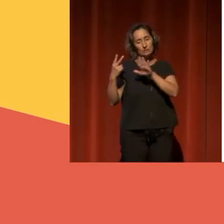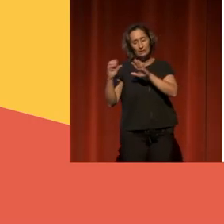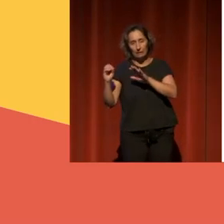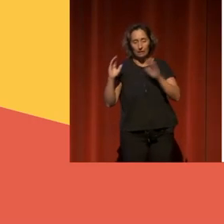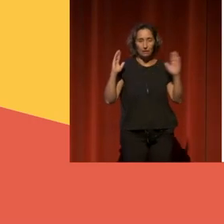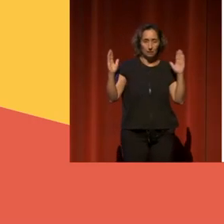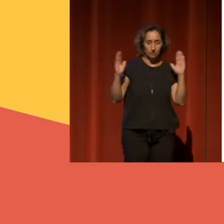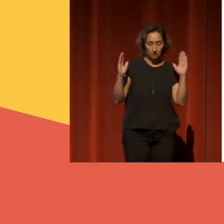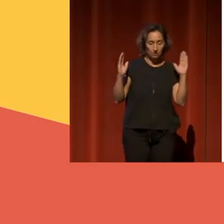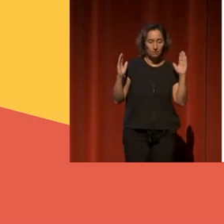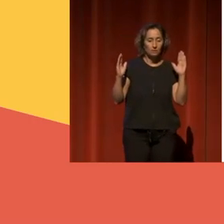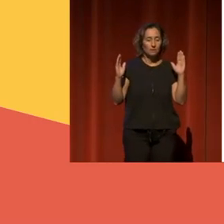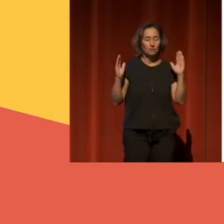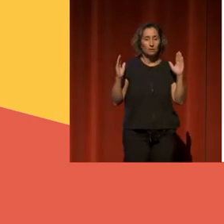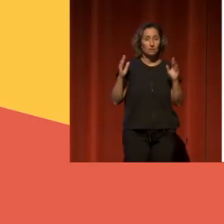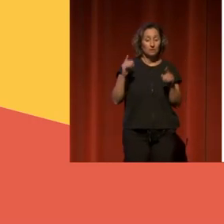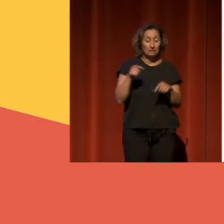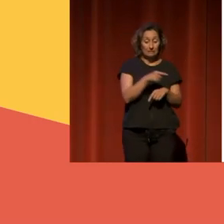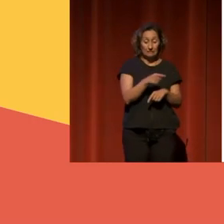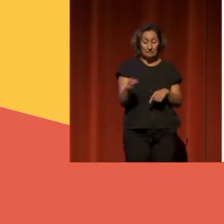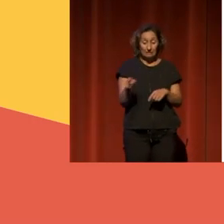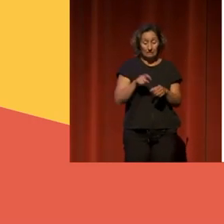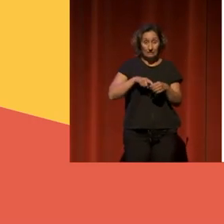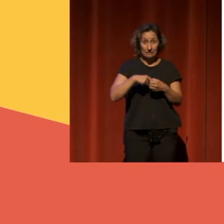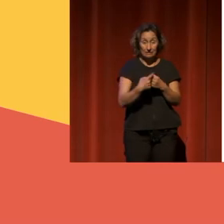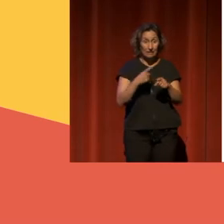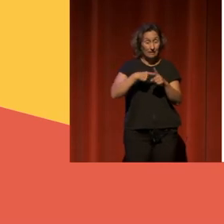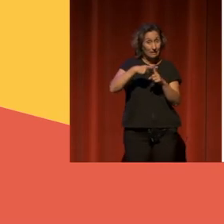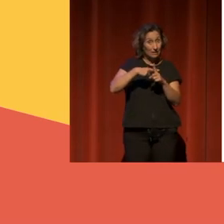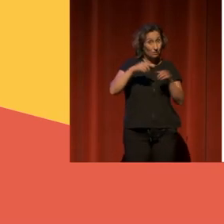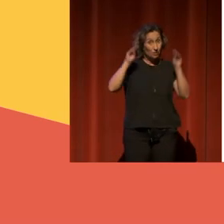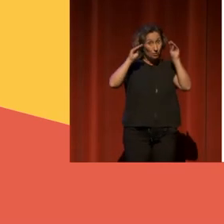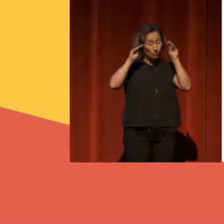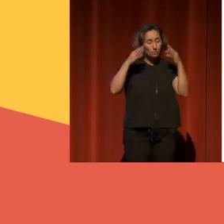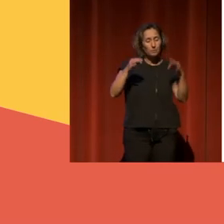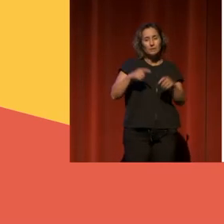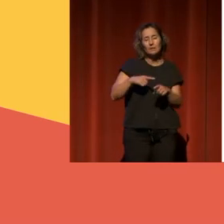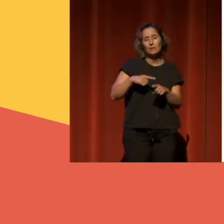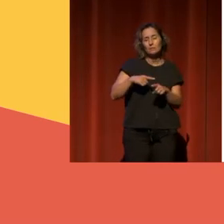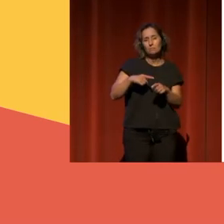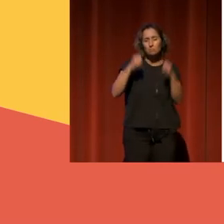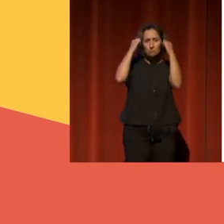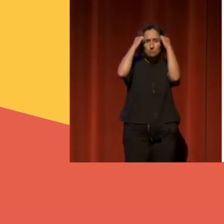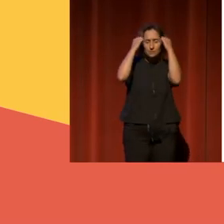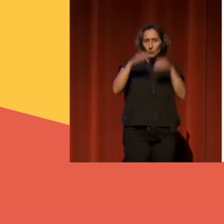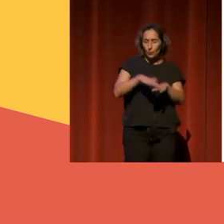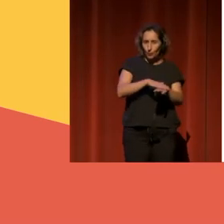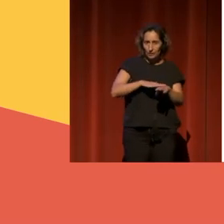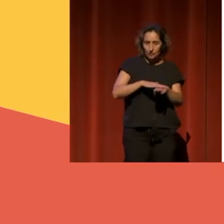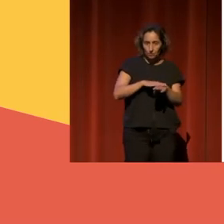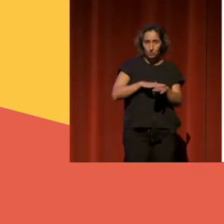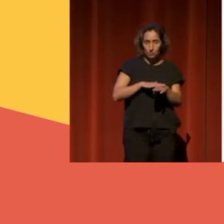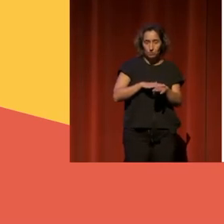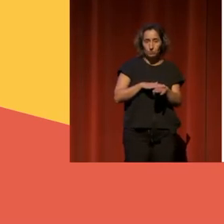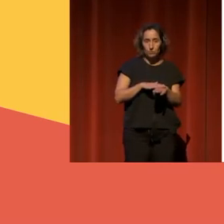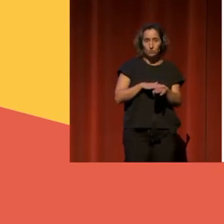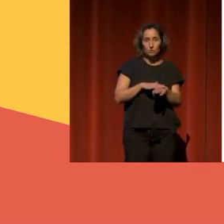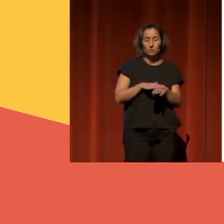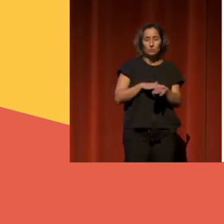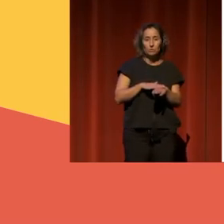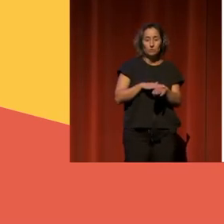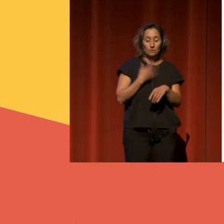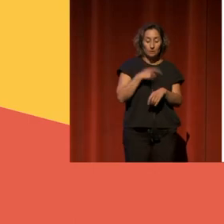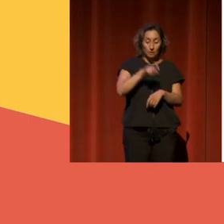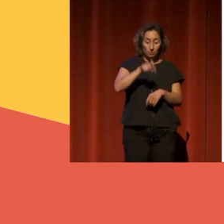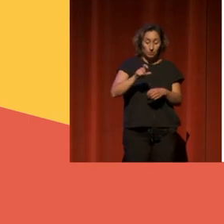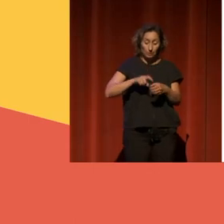años. El nivel de formativo de los asistentes suelen ser estudios muy básicos. El número de